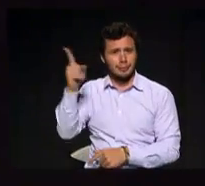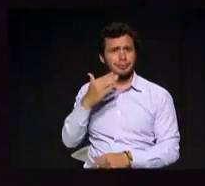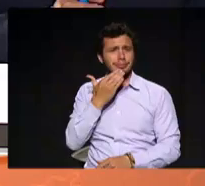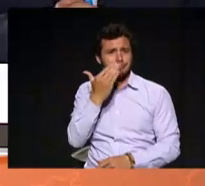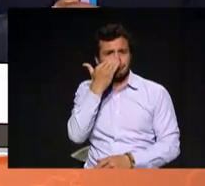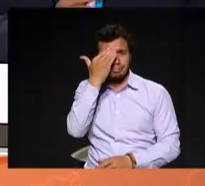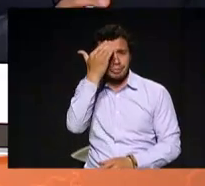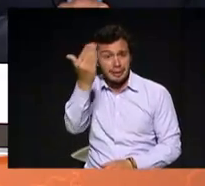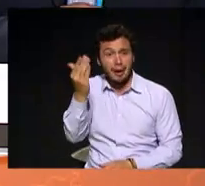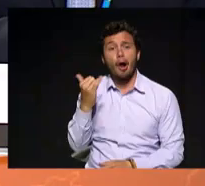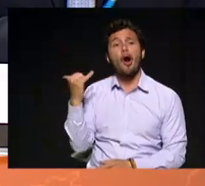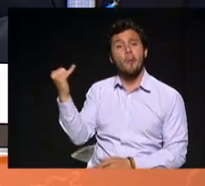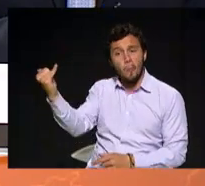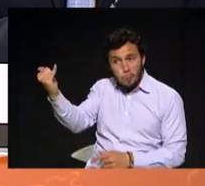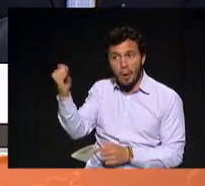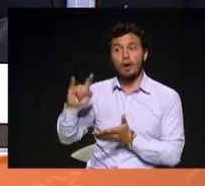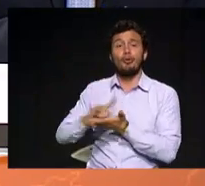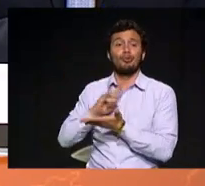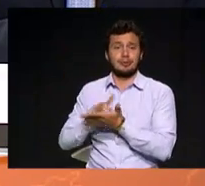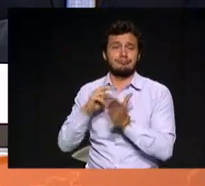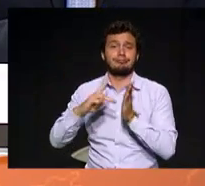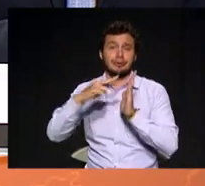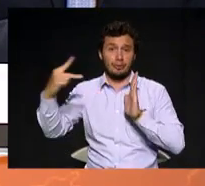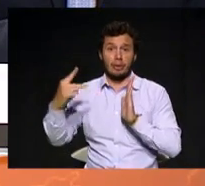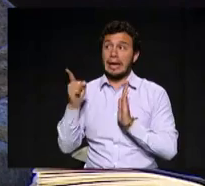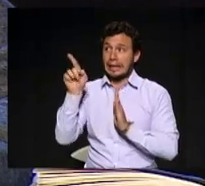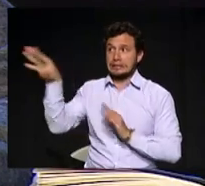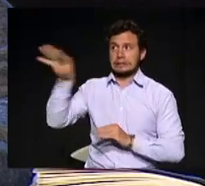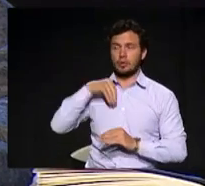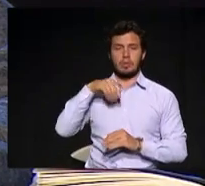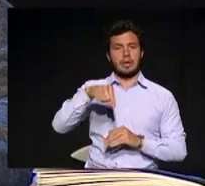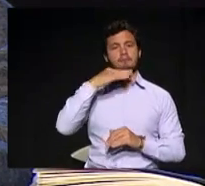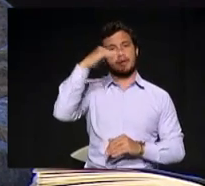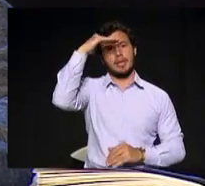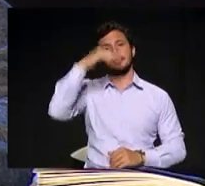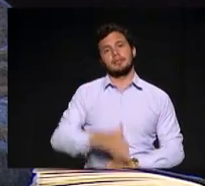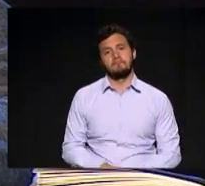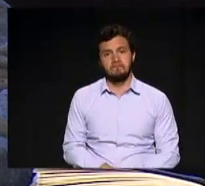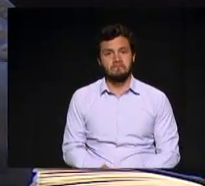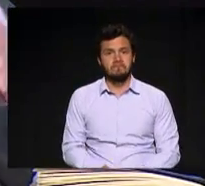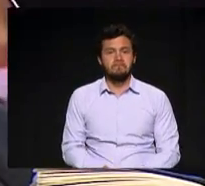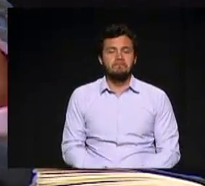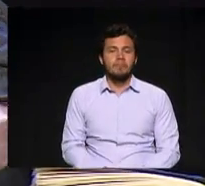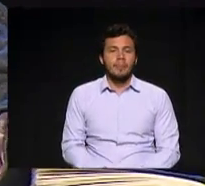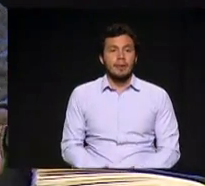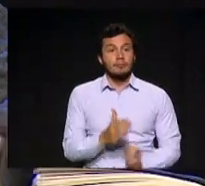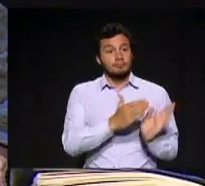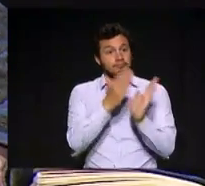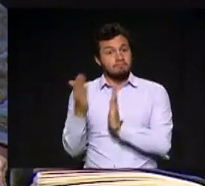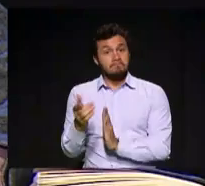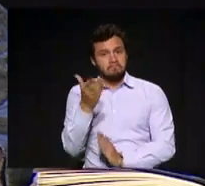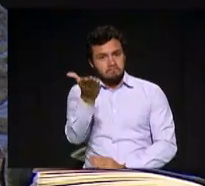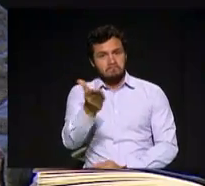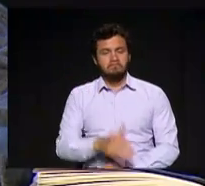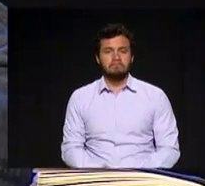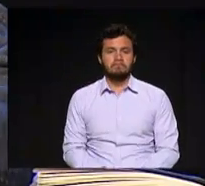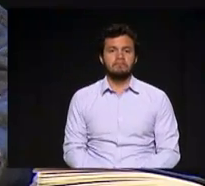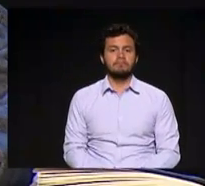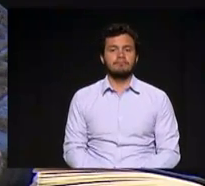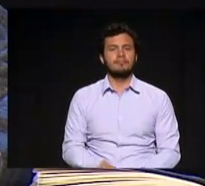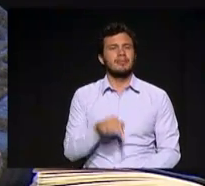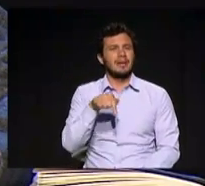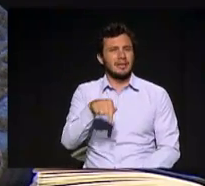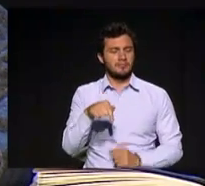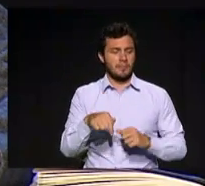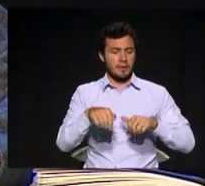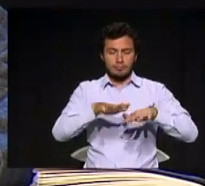implementar en la ciudad francia es candidato candidato cuando vi valderrama entendemos este fenómeno un tema metropolitano alcaldes trabajando